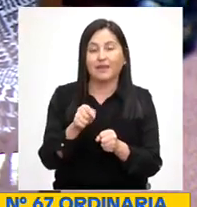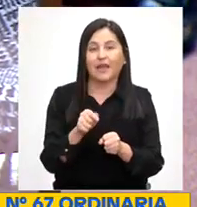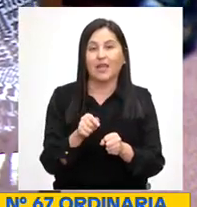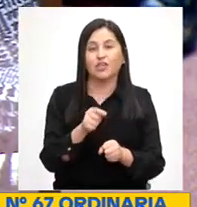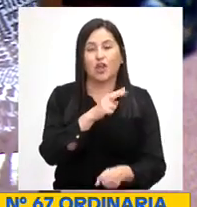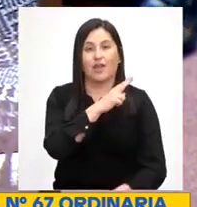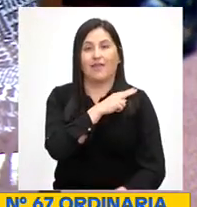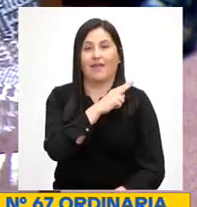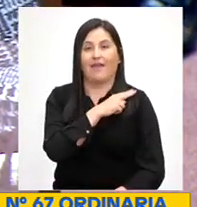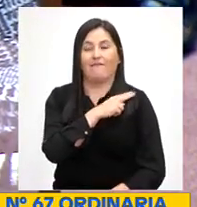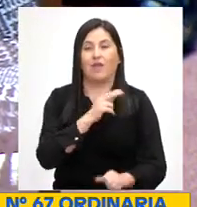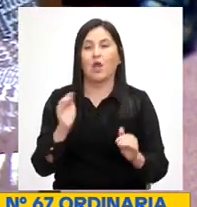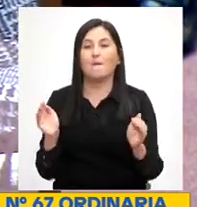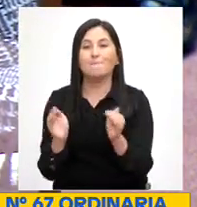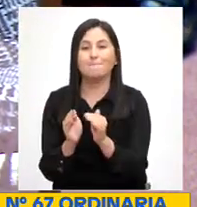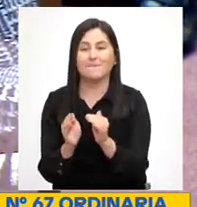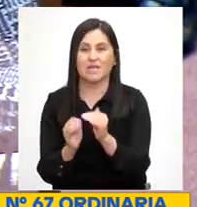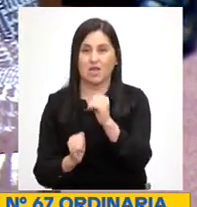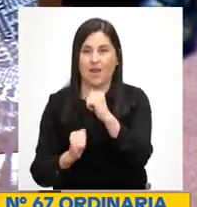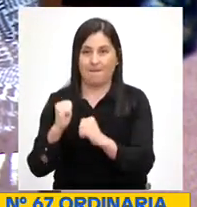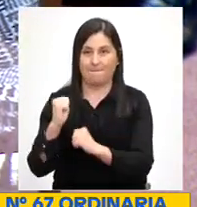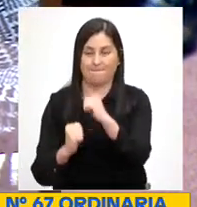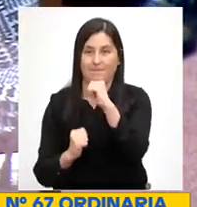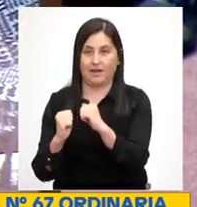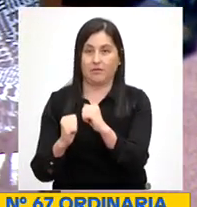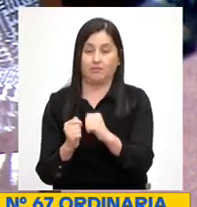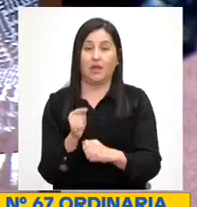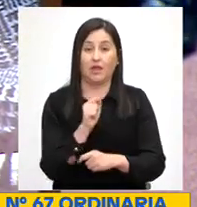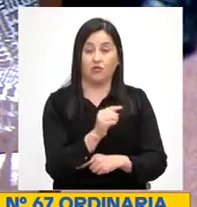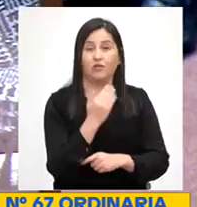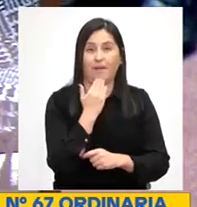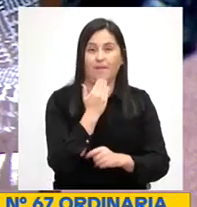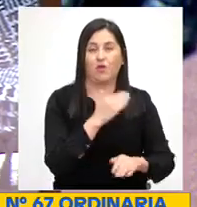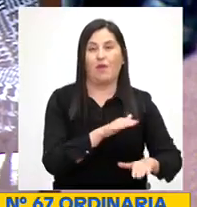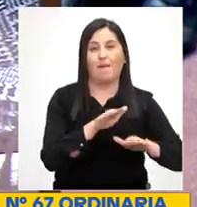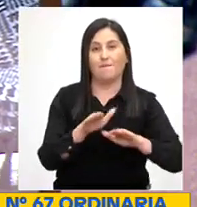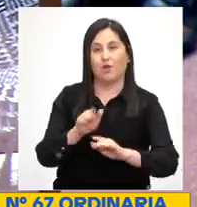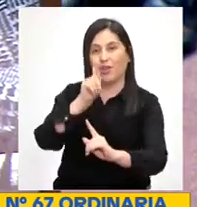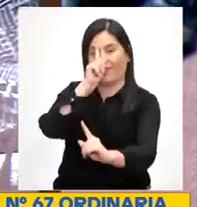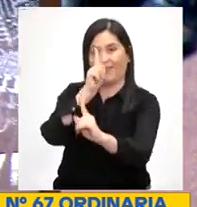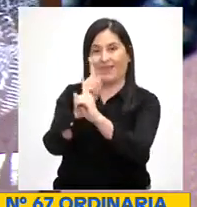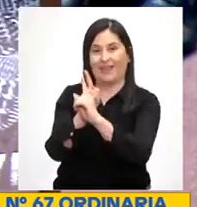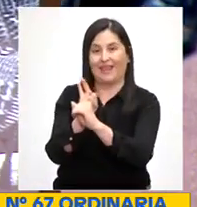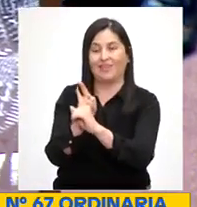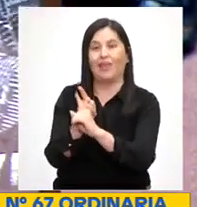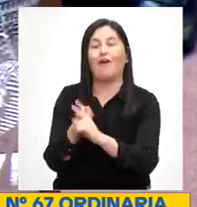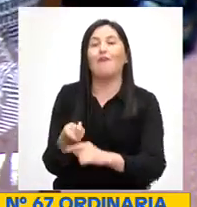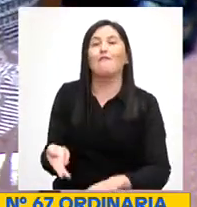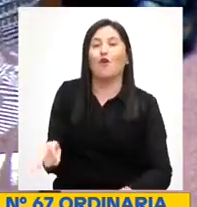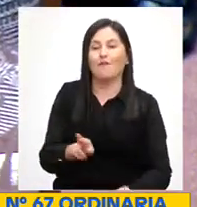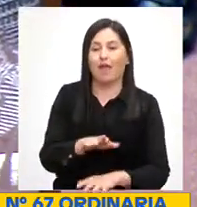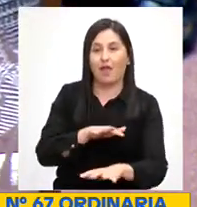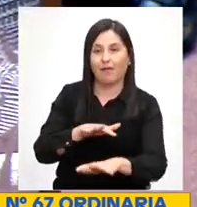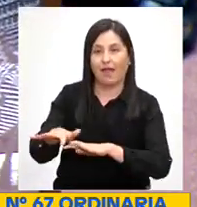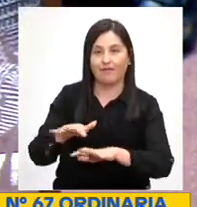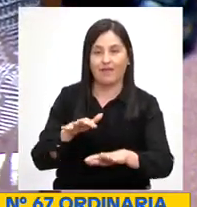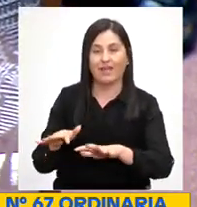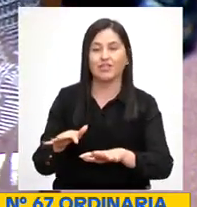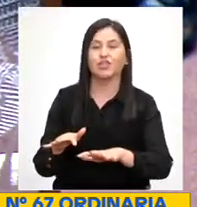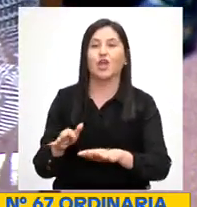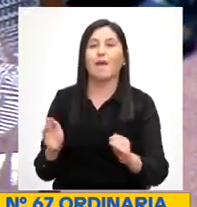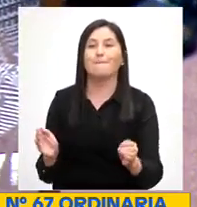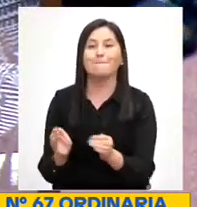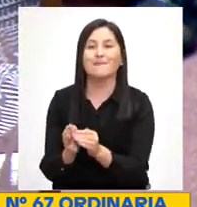sean microempresas por lo tanto este también es un apoyo directo a la reactivación de la microempresa en chile que es la que